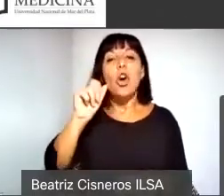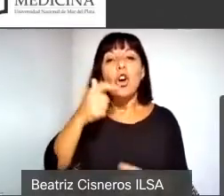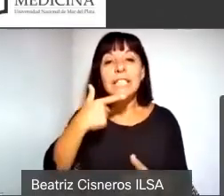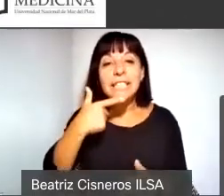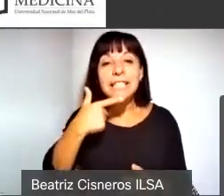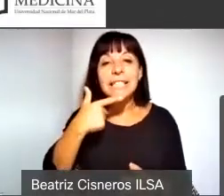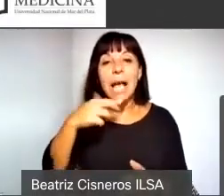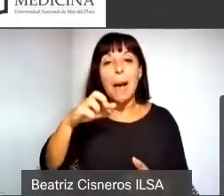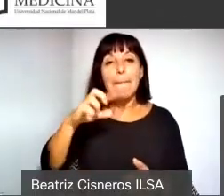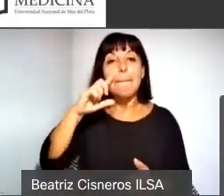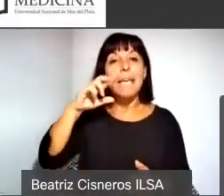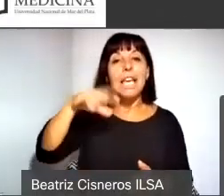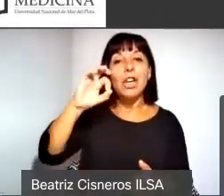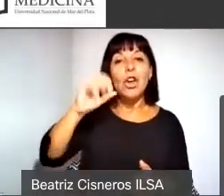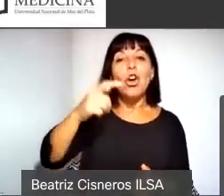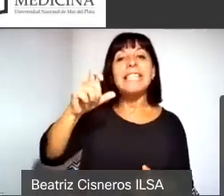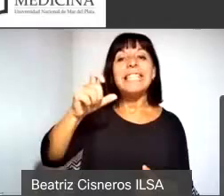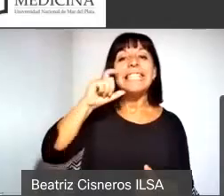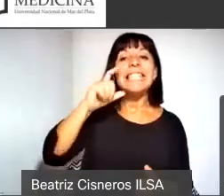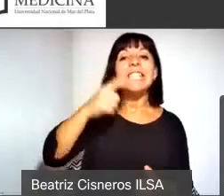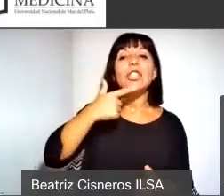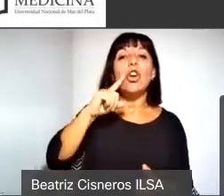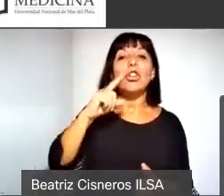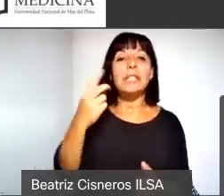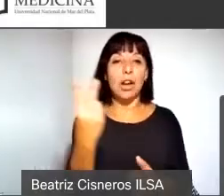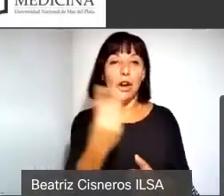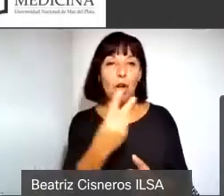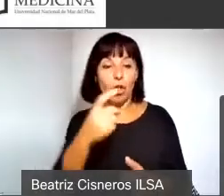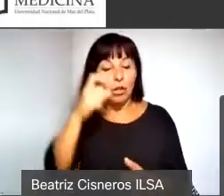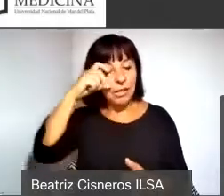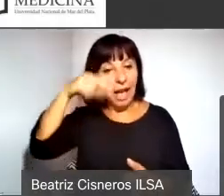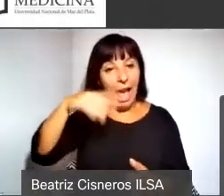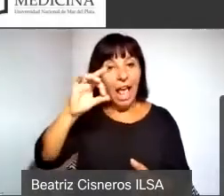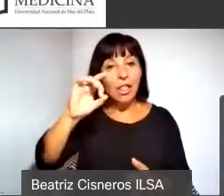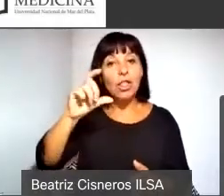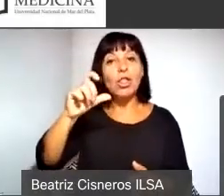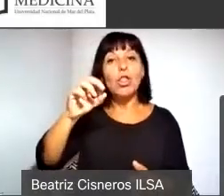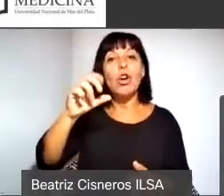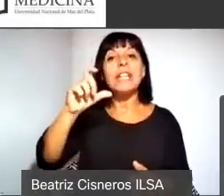la endocitosis. Endo significa dentro, recuerden eso.